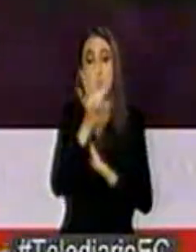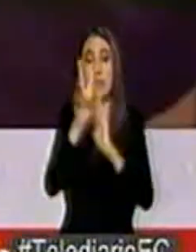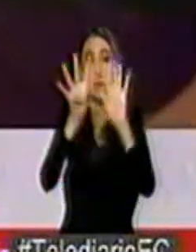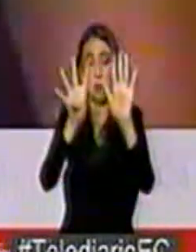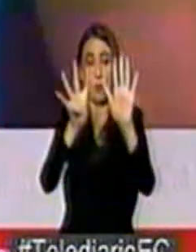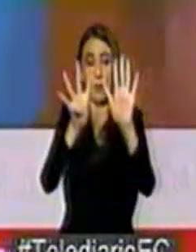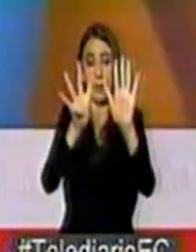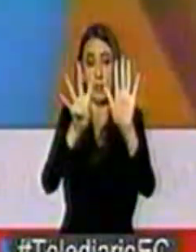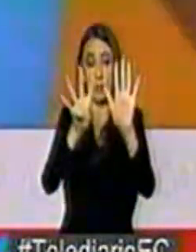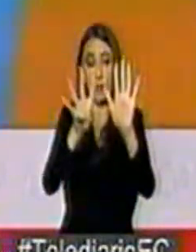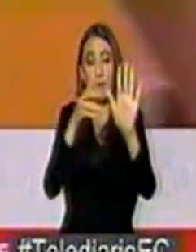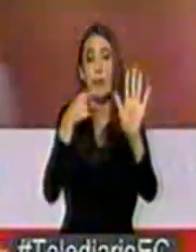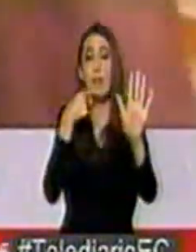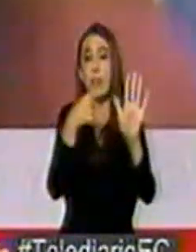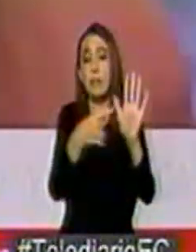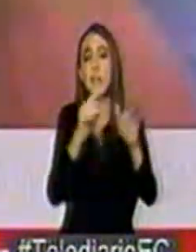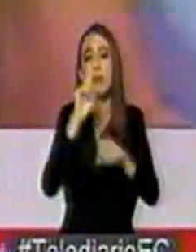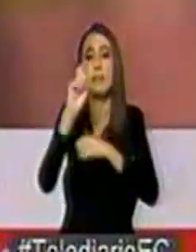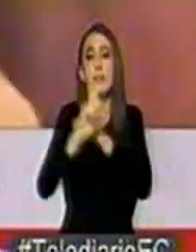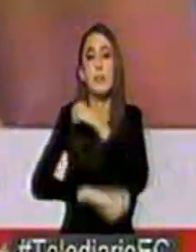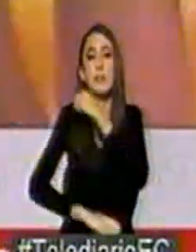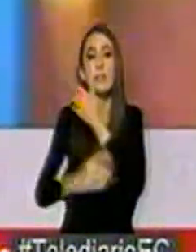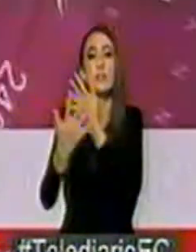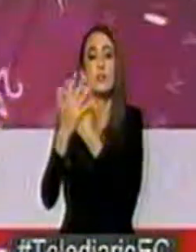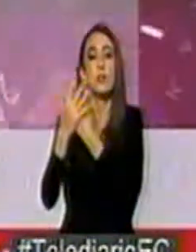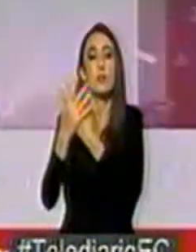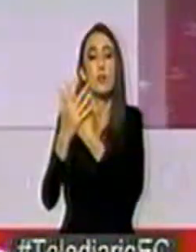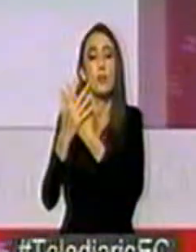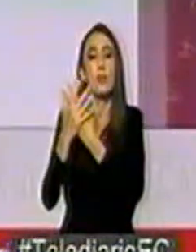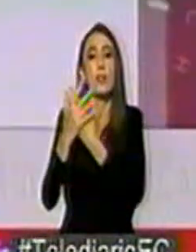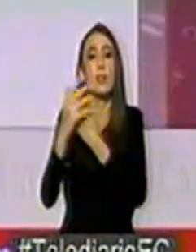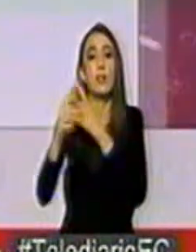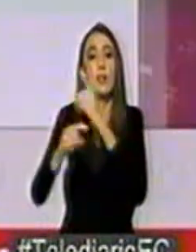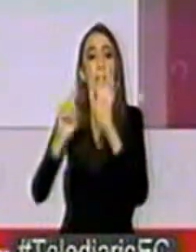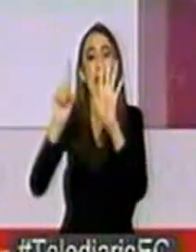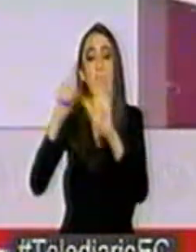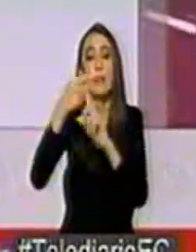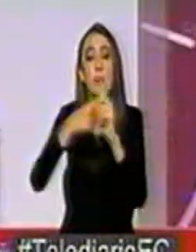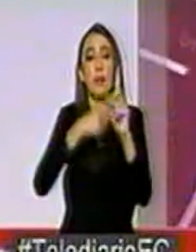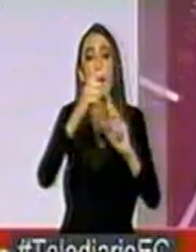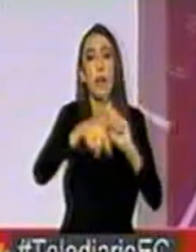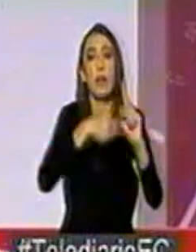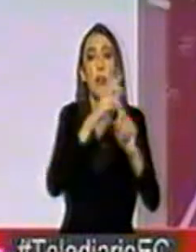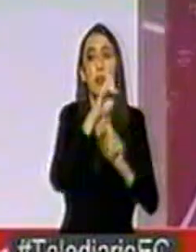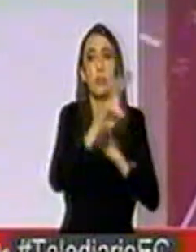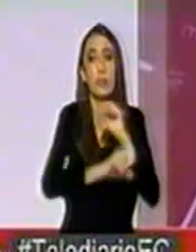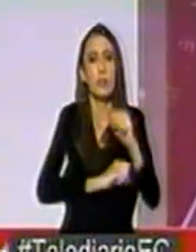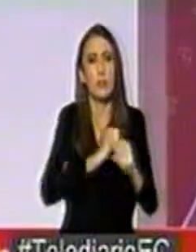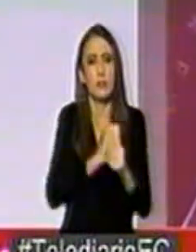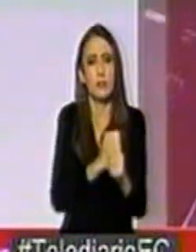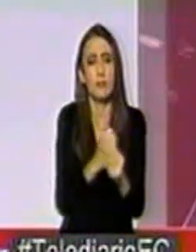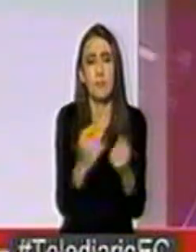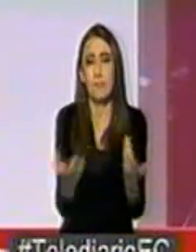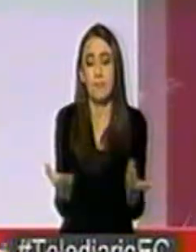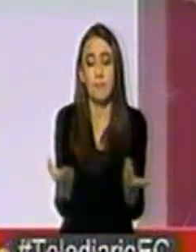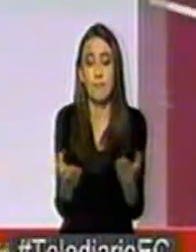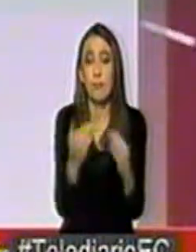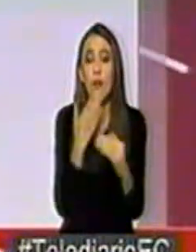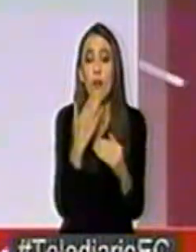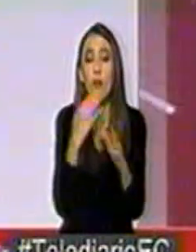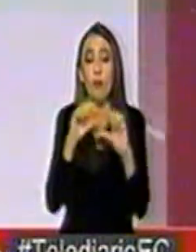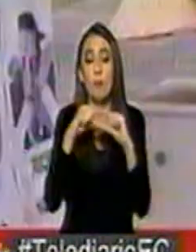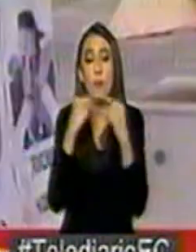integral penal son sancionadas con pena privativa de libertad de seis meses a dos años según la organización feminista